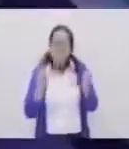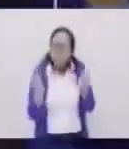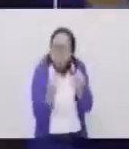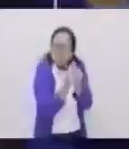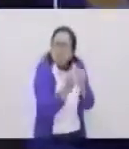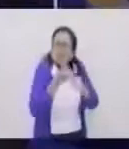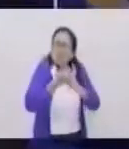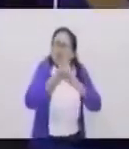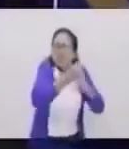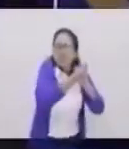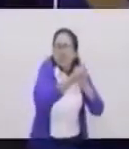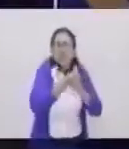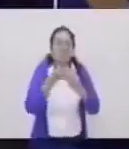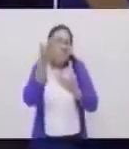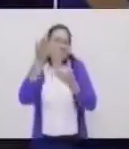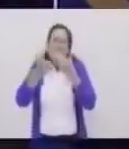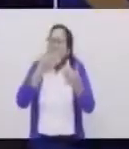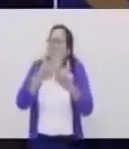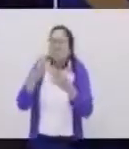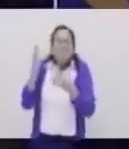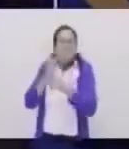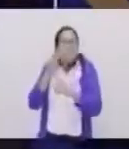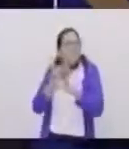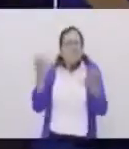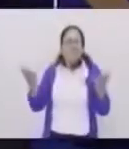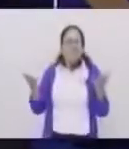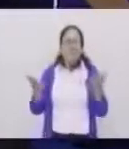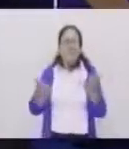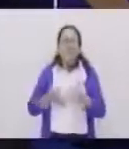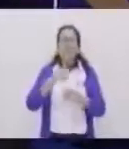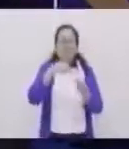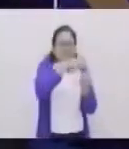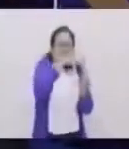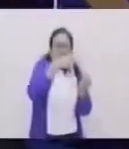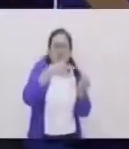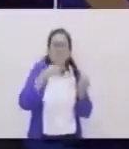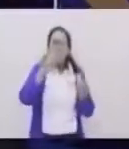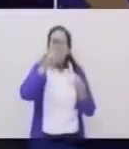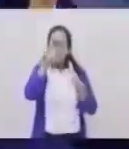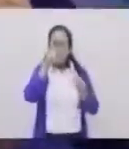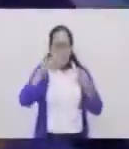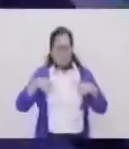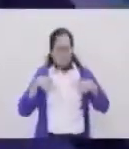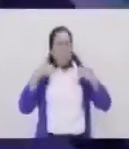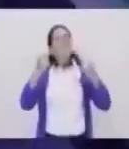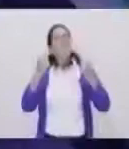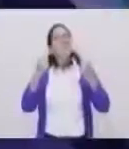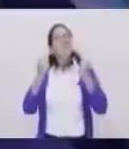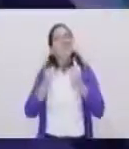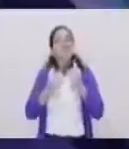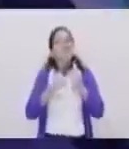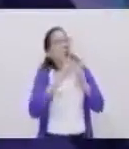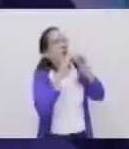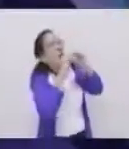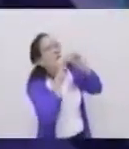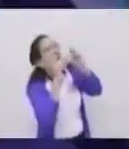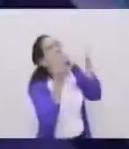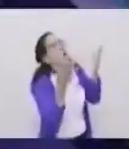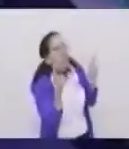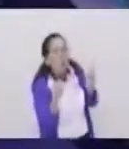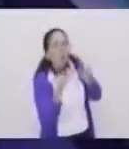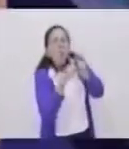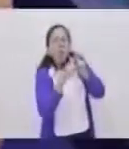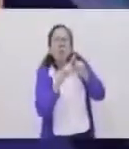retos. Y que cuando vengan situaciones difíciles o que vengan algunos problemas, tú seas valiente, hables con los demás